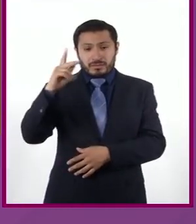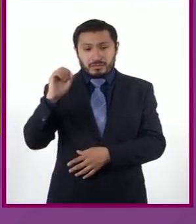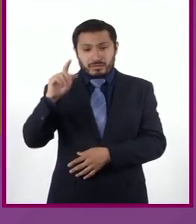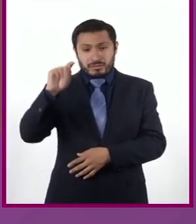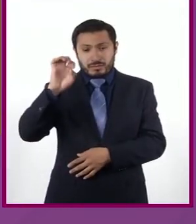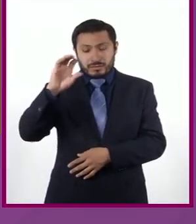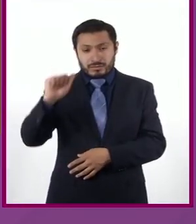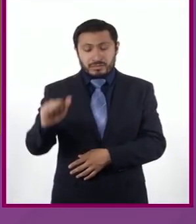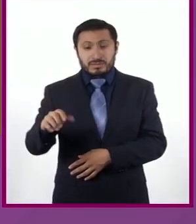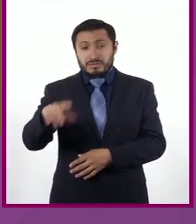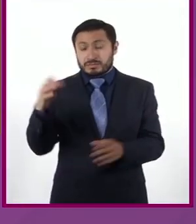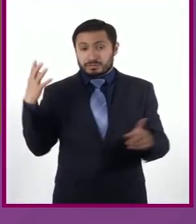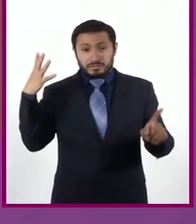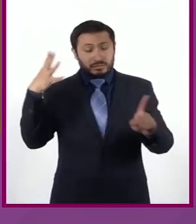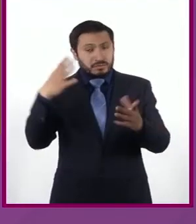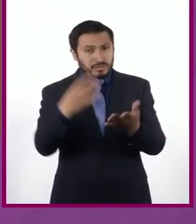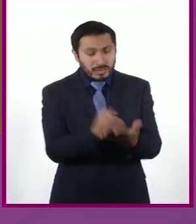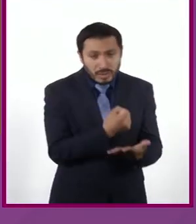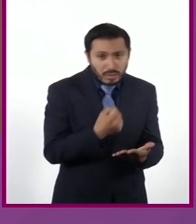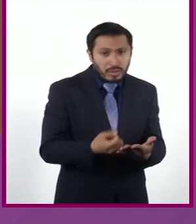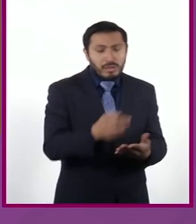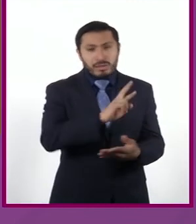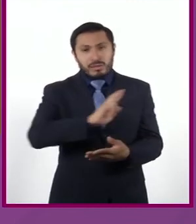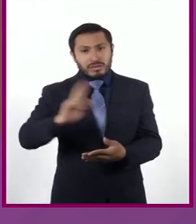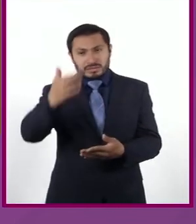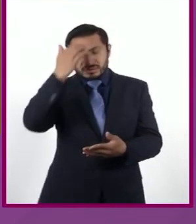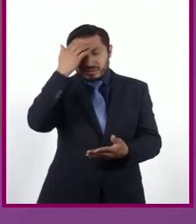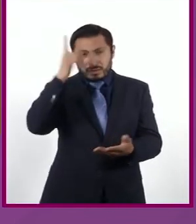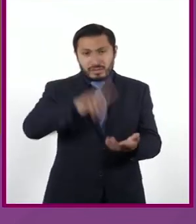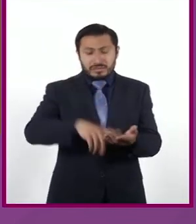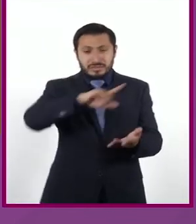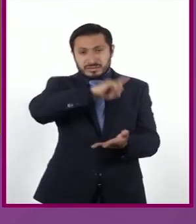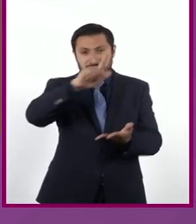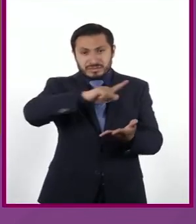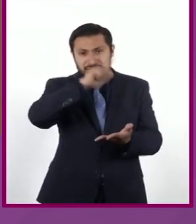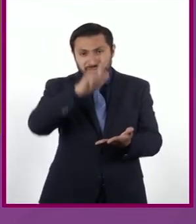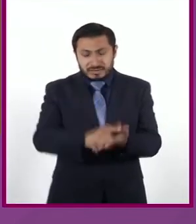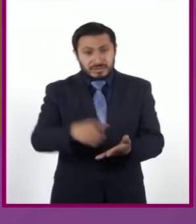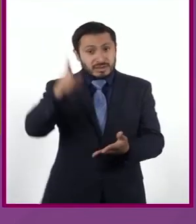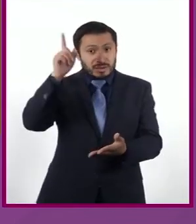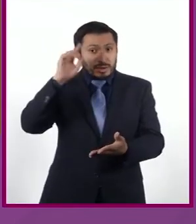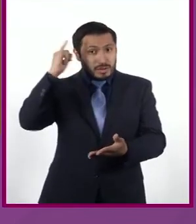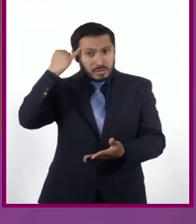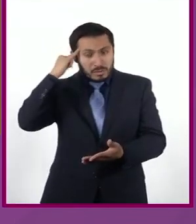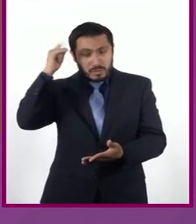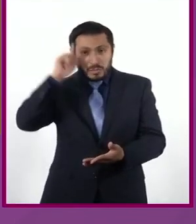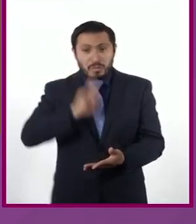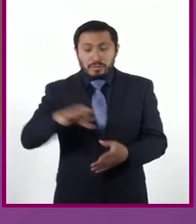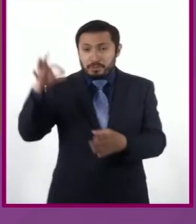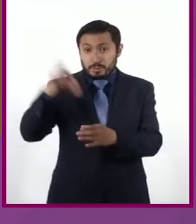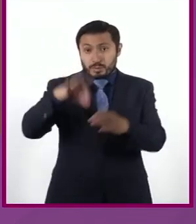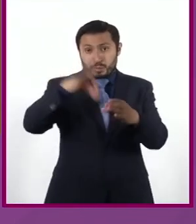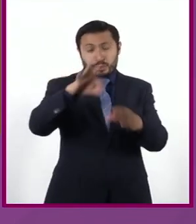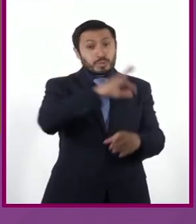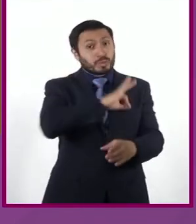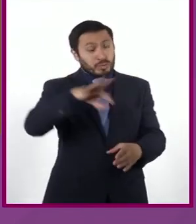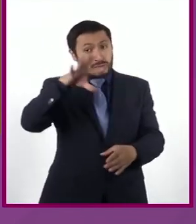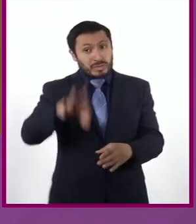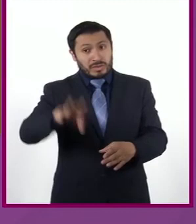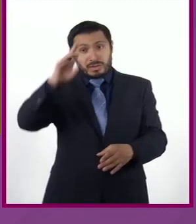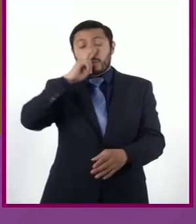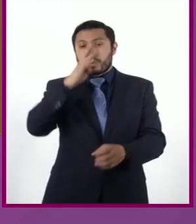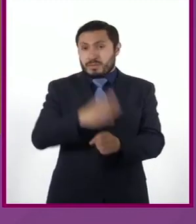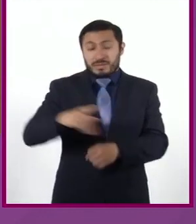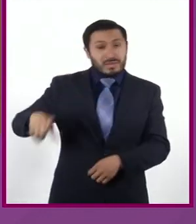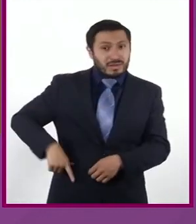mexicana donde se reconoce el derecho de la mujer indígena a votar y poder ser electa para un cargo público, disposición